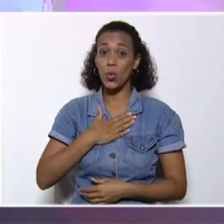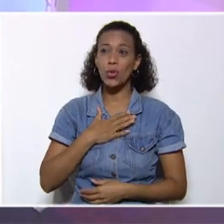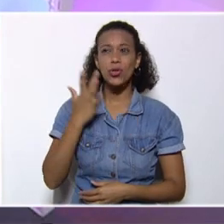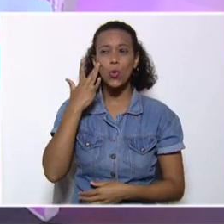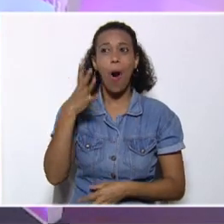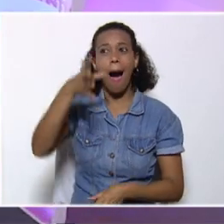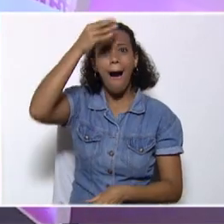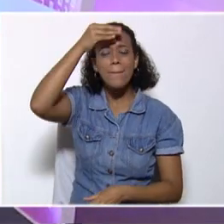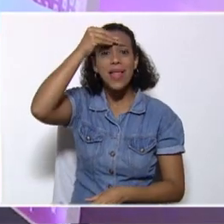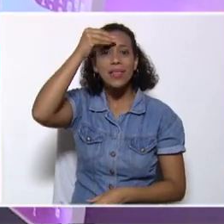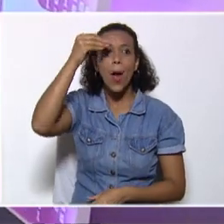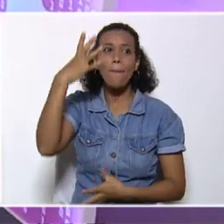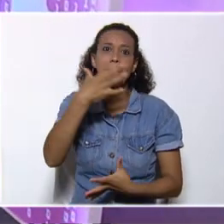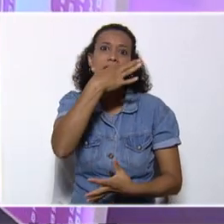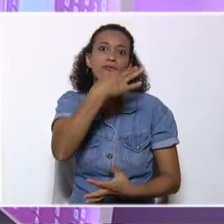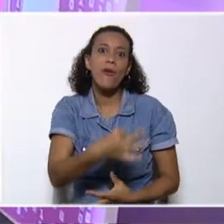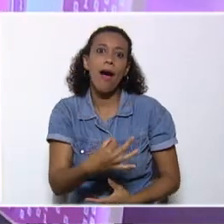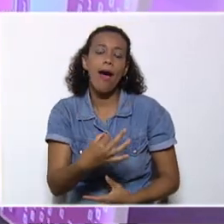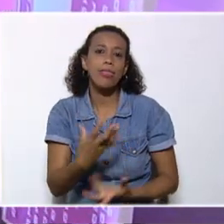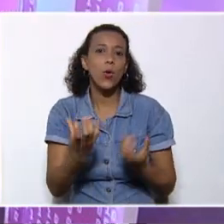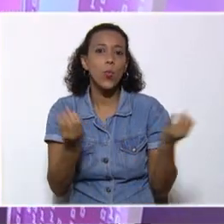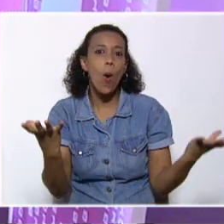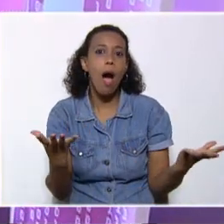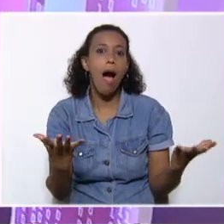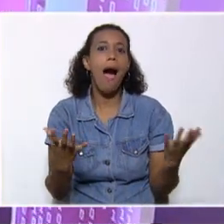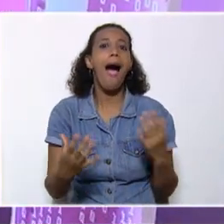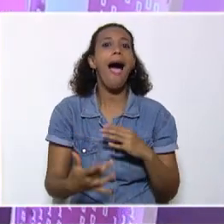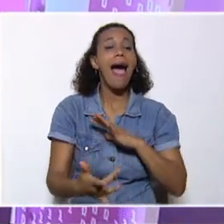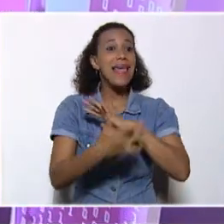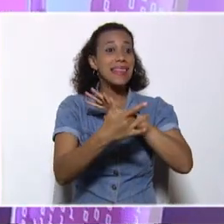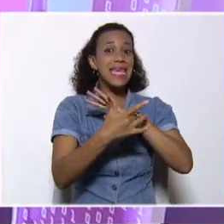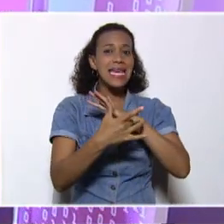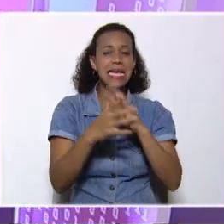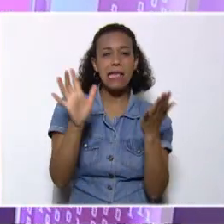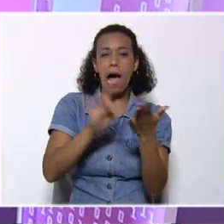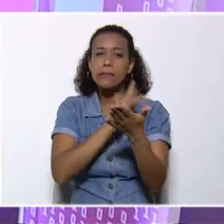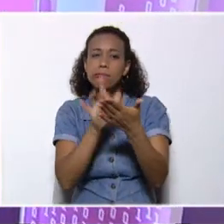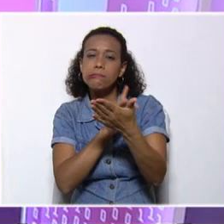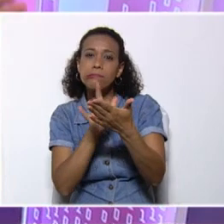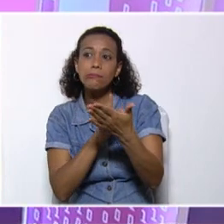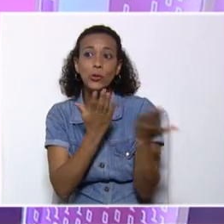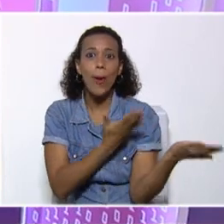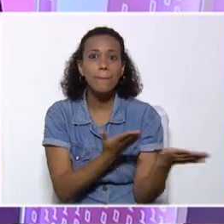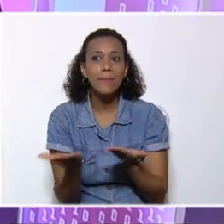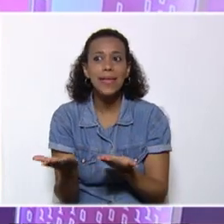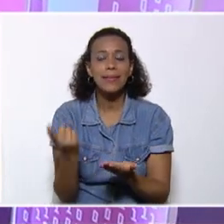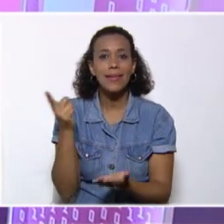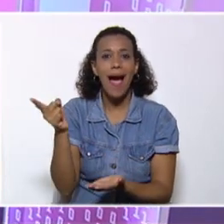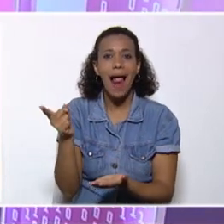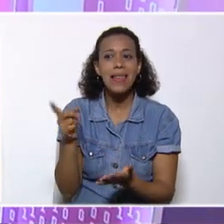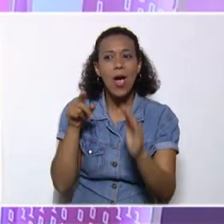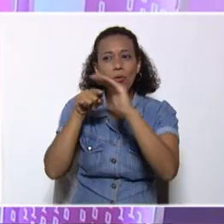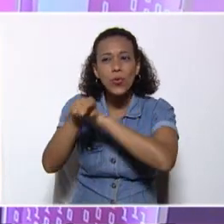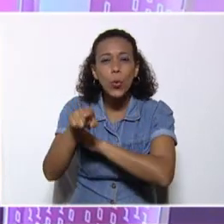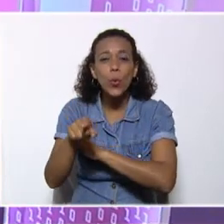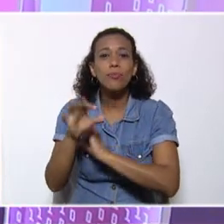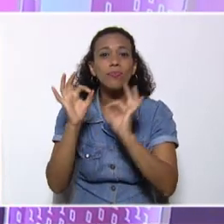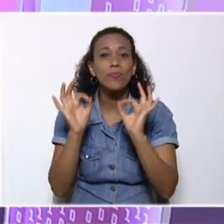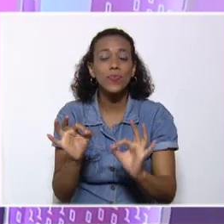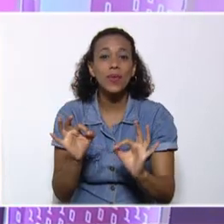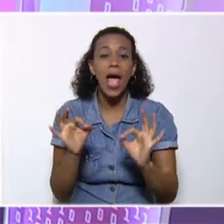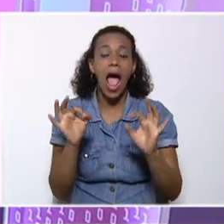suelo aprender de manera más fácil cuando se trata de la plataforma digital y por eso yo quiero invitarles a que ingresen a